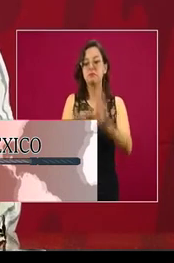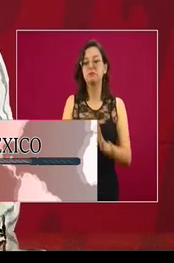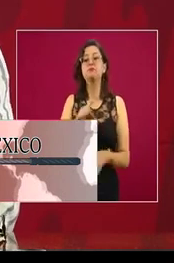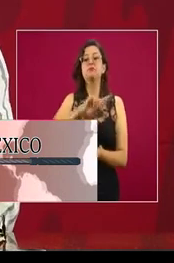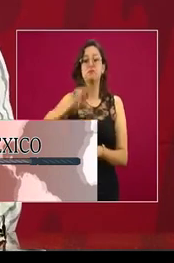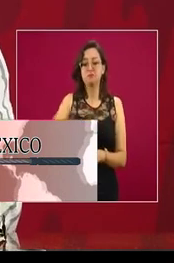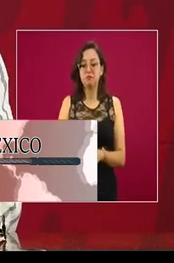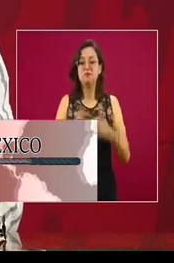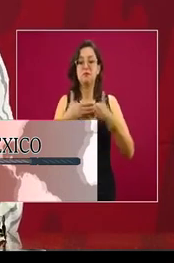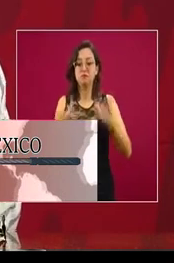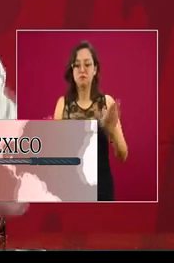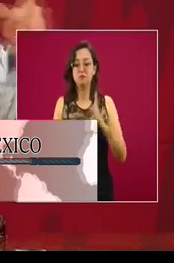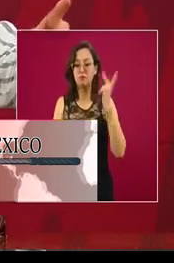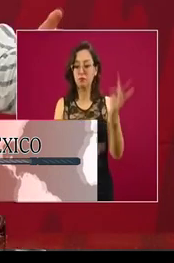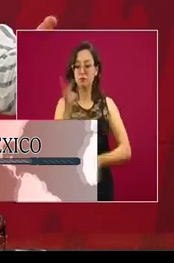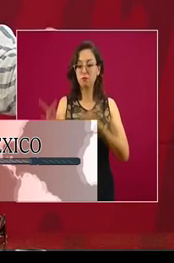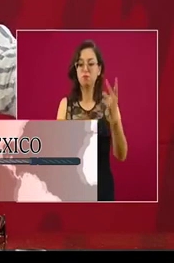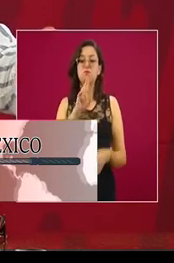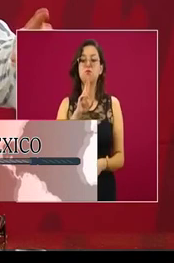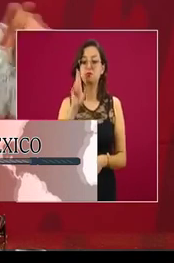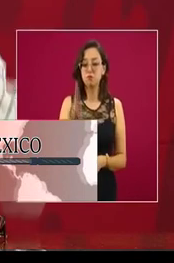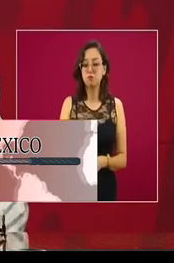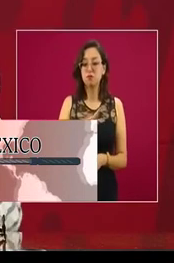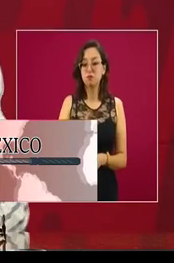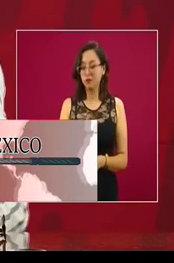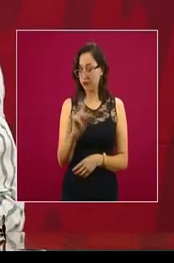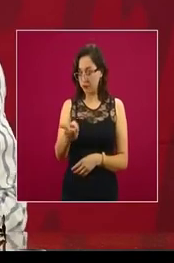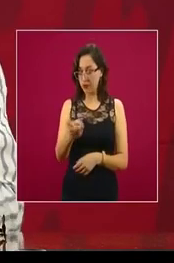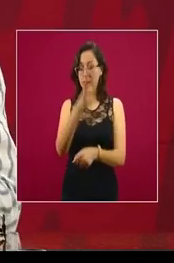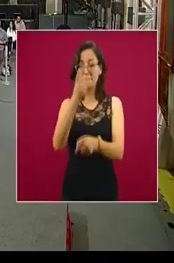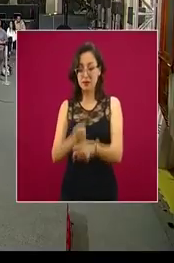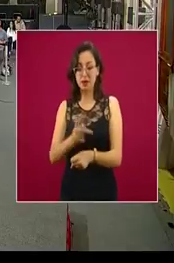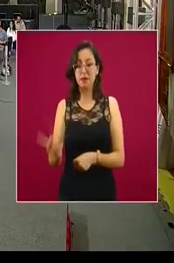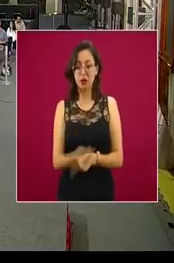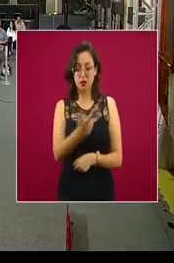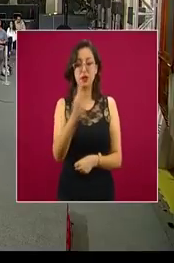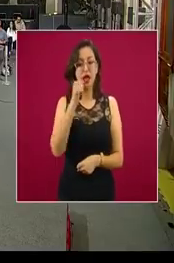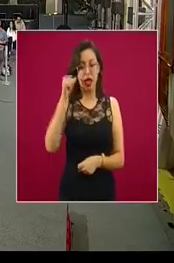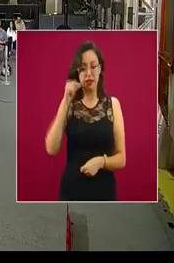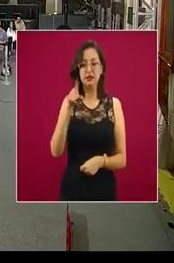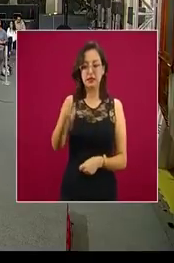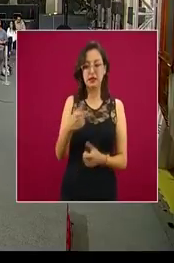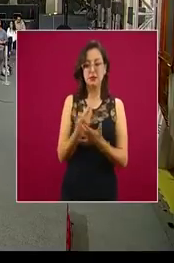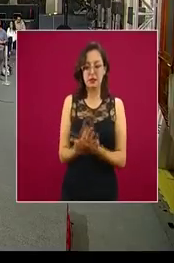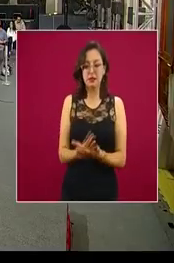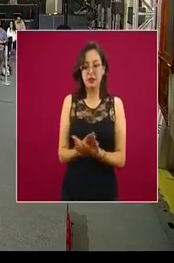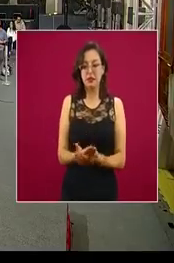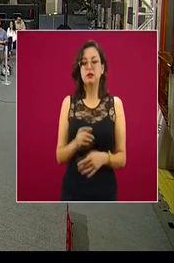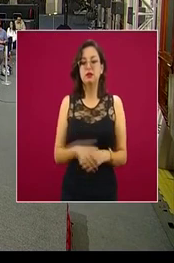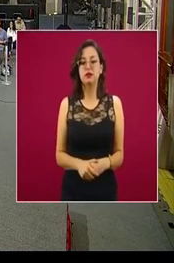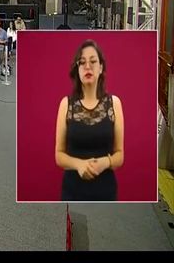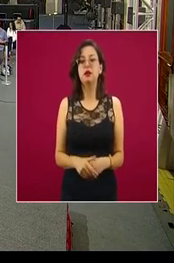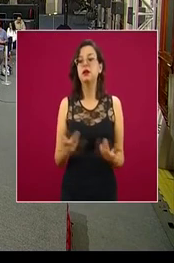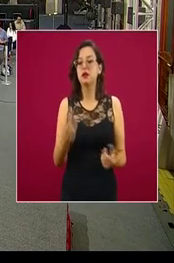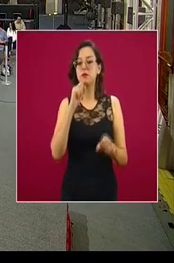a preguntas y respuestas. Usted va a ser la primera que le va a tocar hacer preguntas, porque ayer fue la que ya no pudo. Y aquí está Blanca